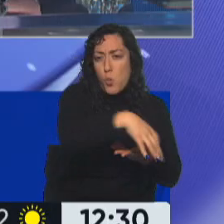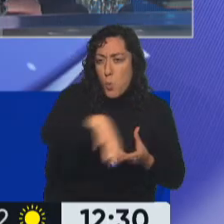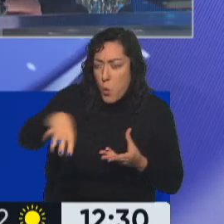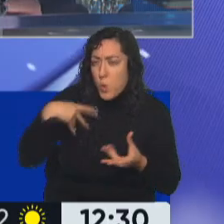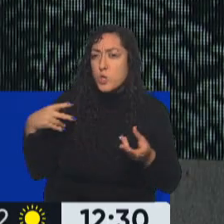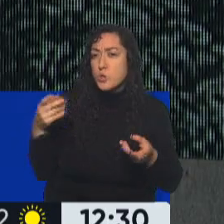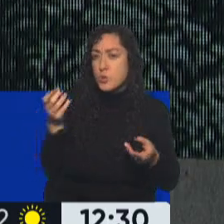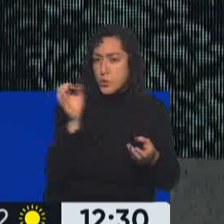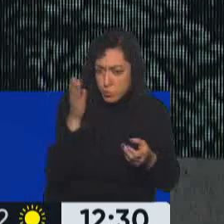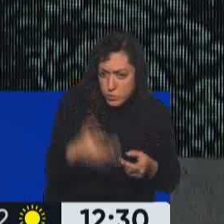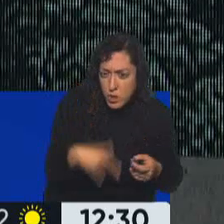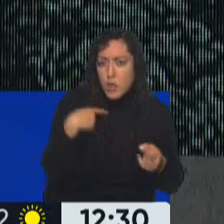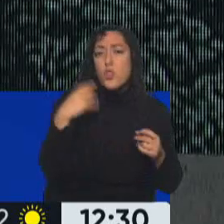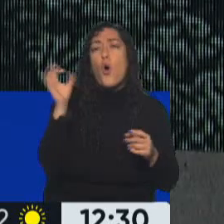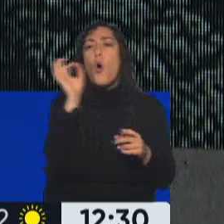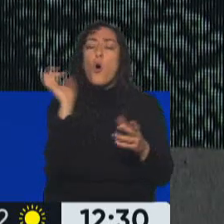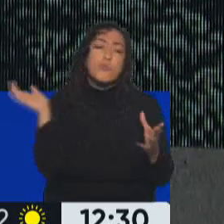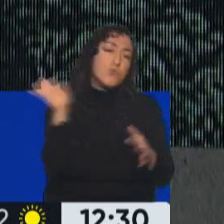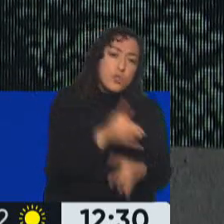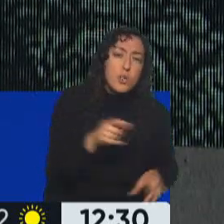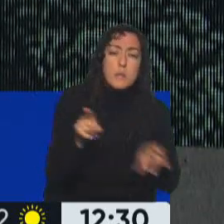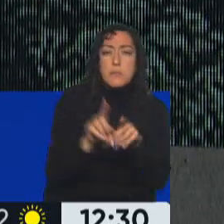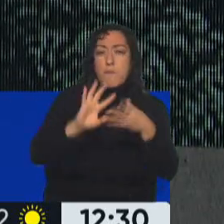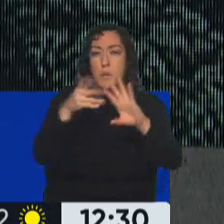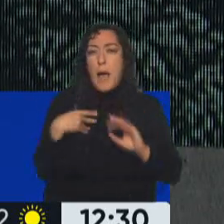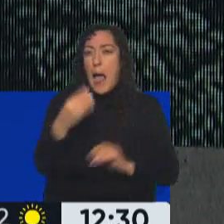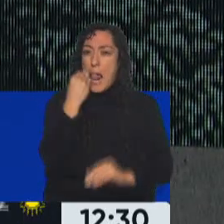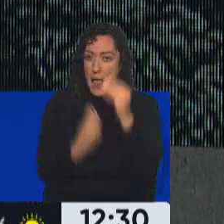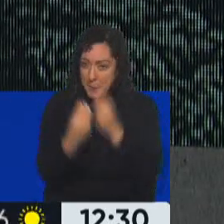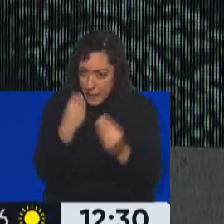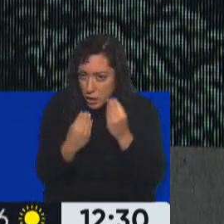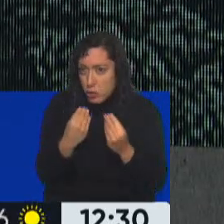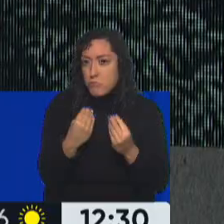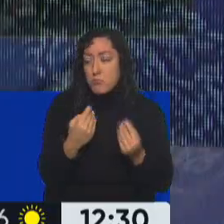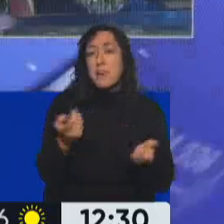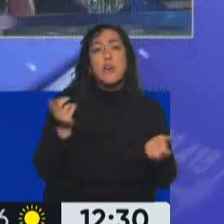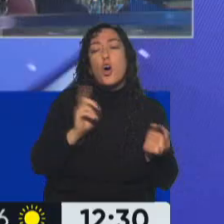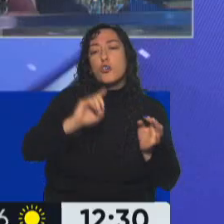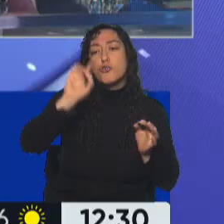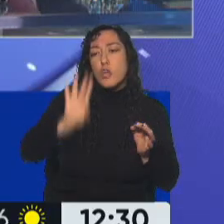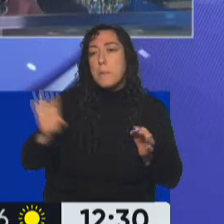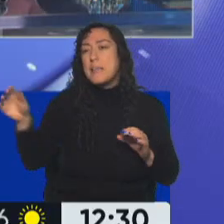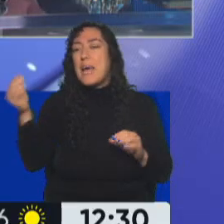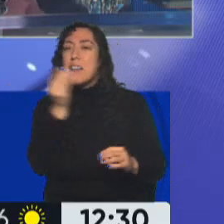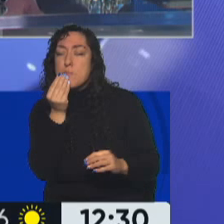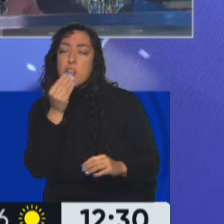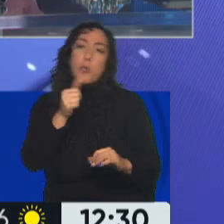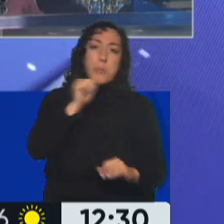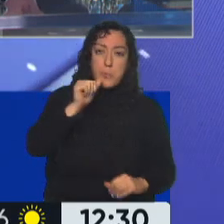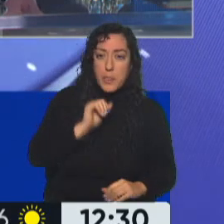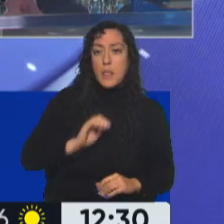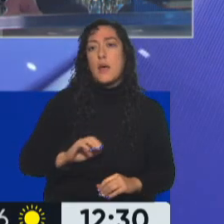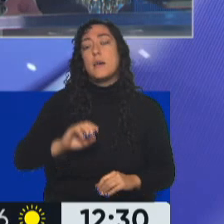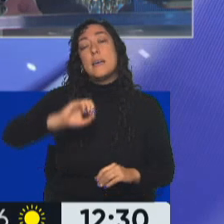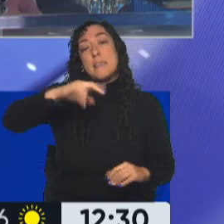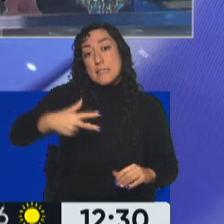tal vez los que son más cotidianos como los alimentos? No, el índice solo mide alimentos y bebidas y la tercera